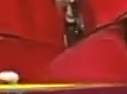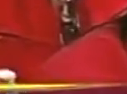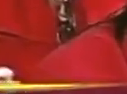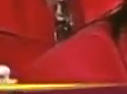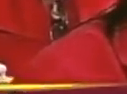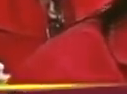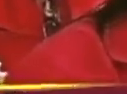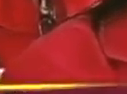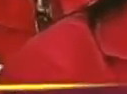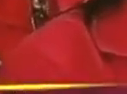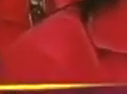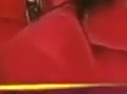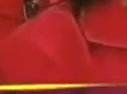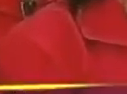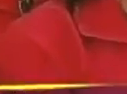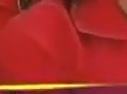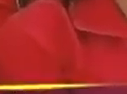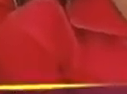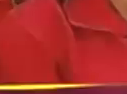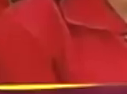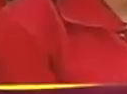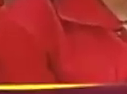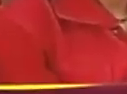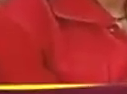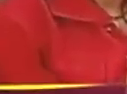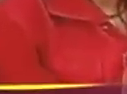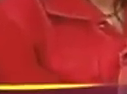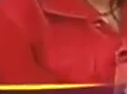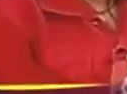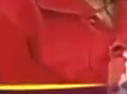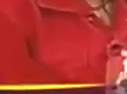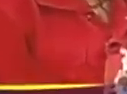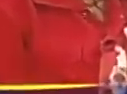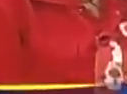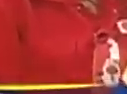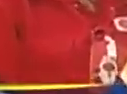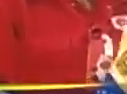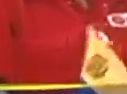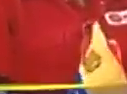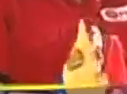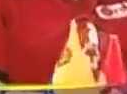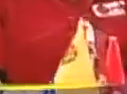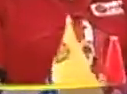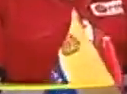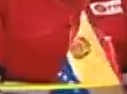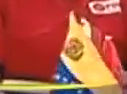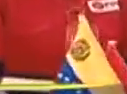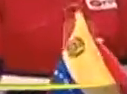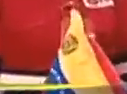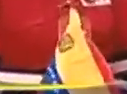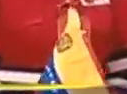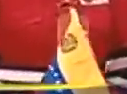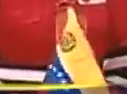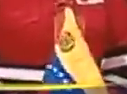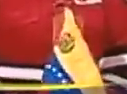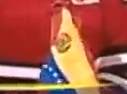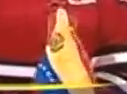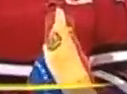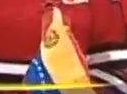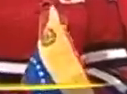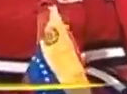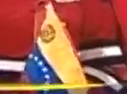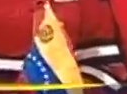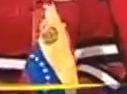de la revolución bolivariana, estando al frente el comandante supremo y eterno Hugo Chávez y líder de la revolución bolivariana.